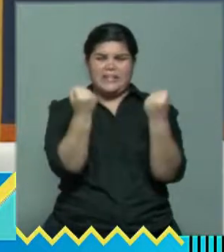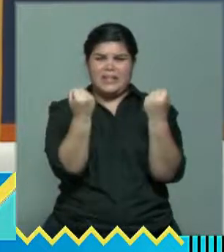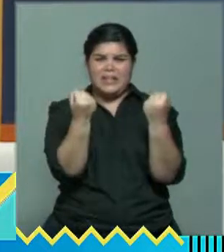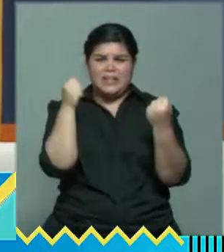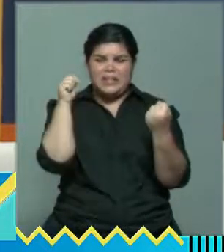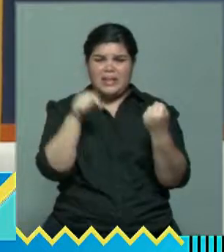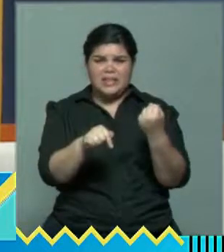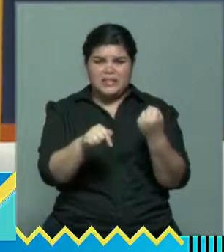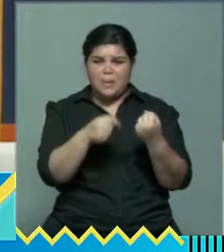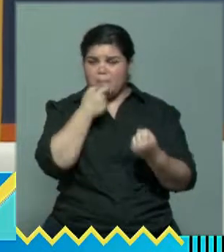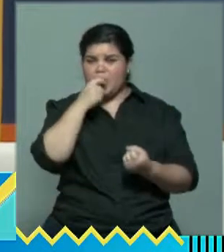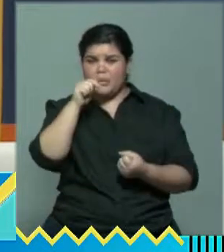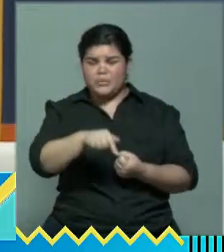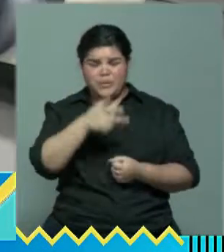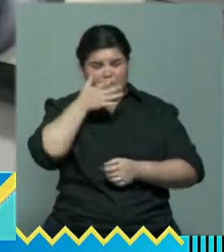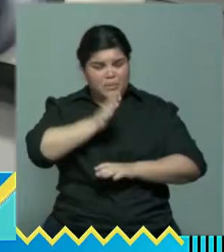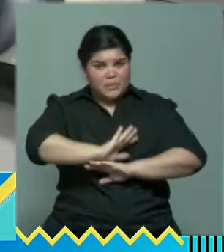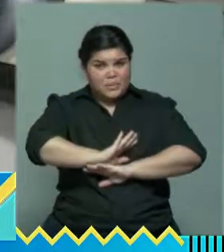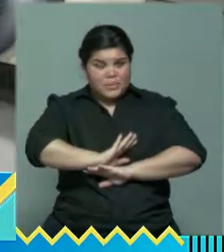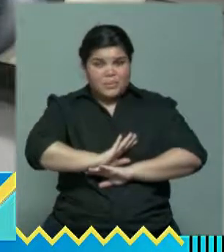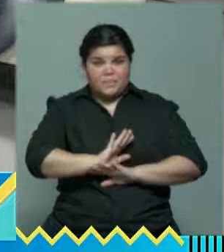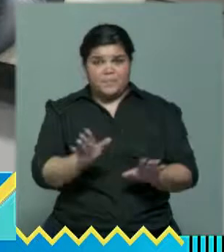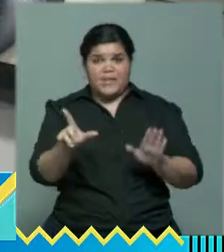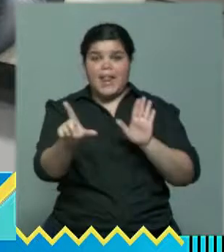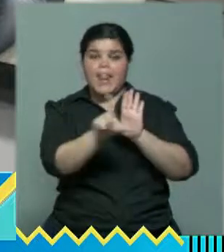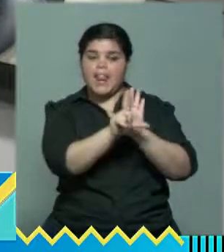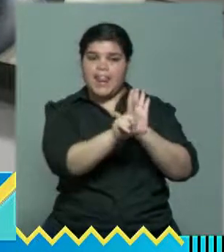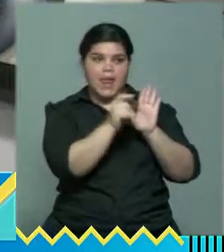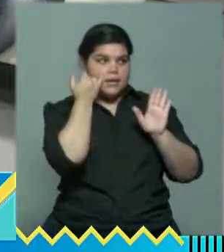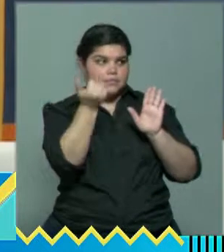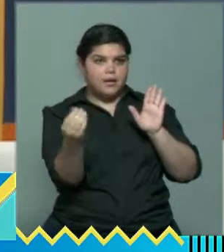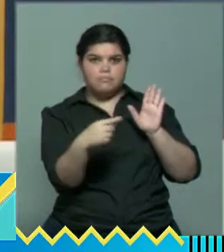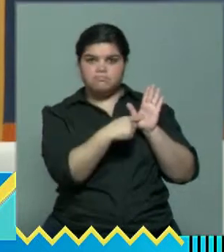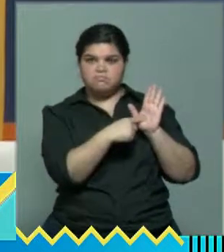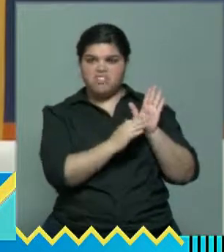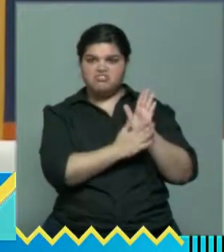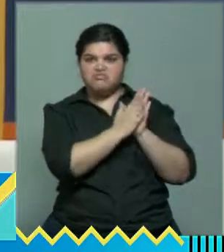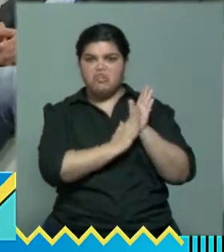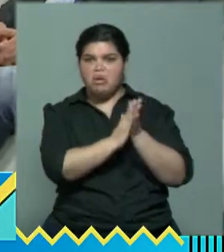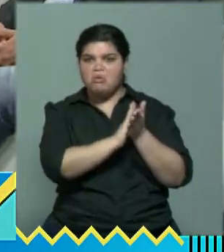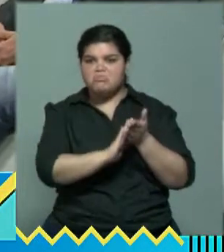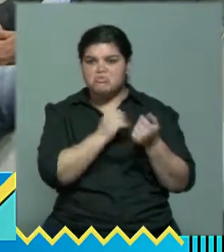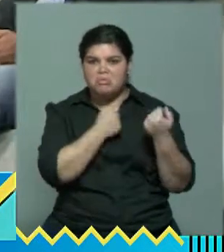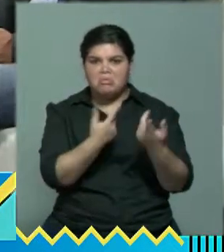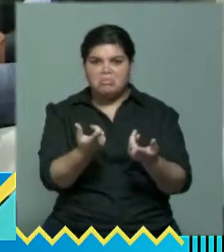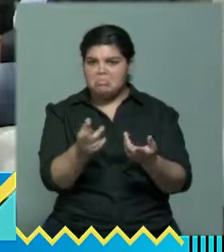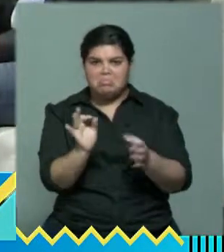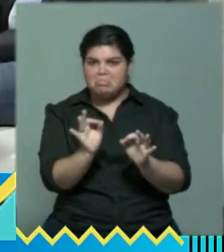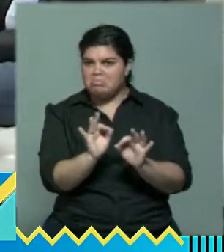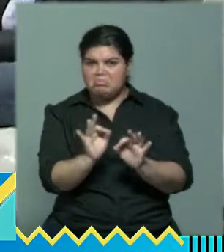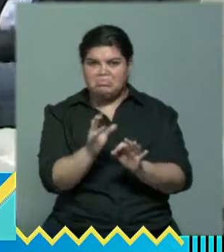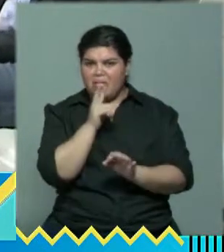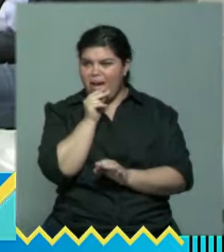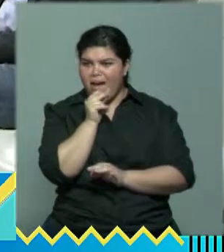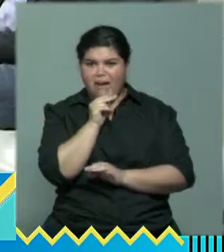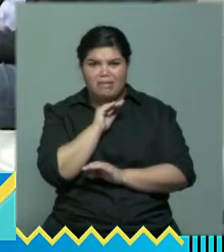Mendoza, podríamos decir que con una ley modelo que teníamos no lo resolvió. Por lo tanto, es cierto que hay